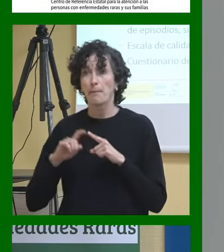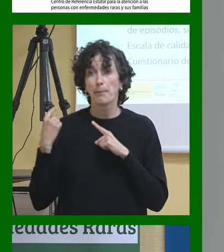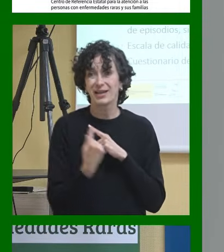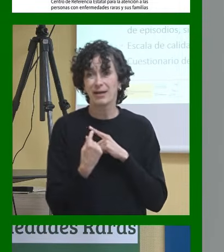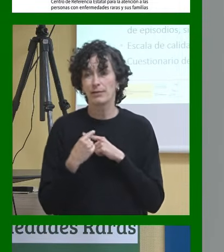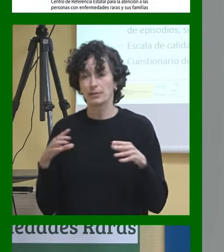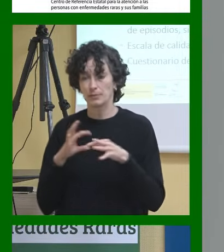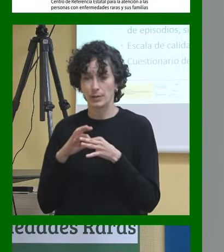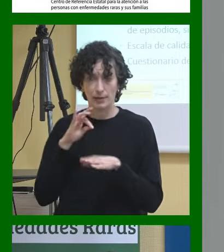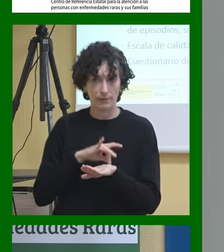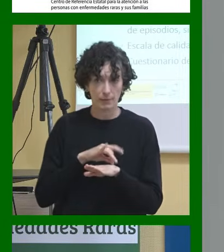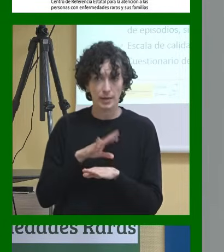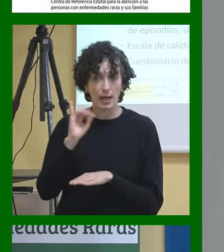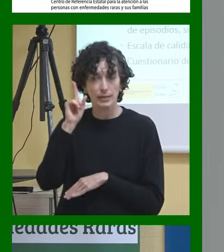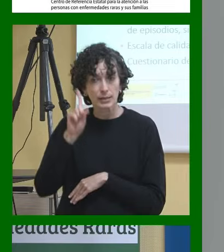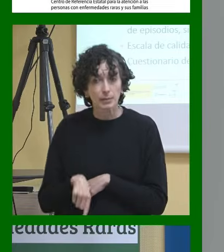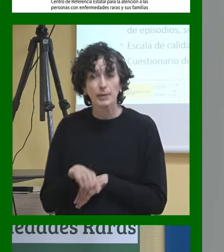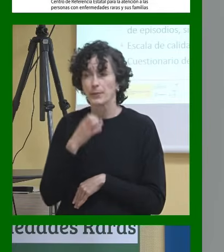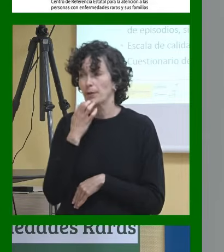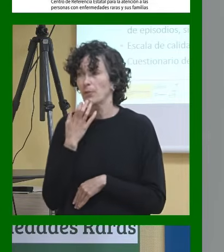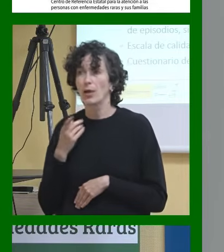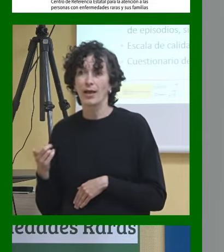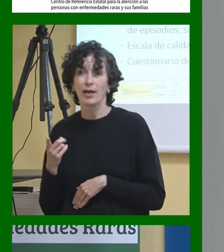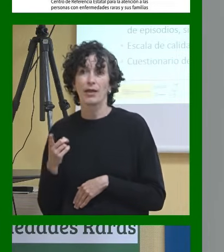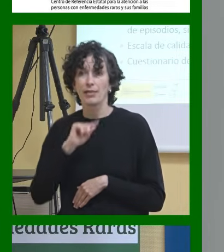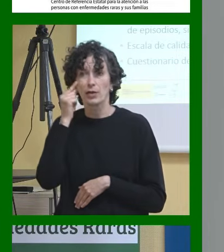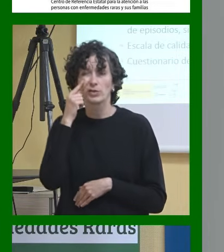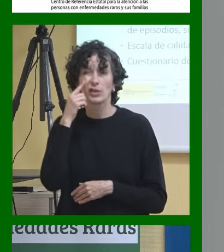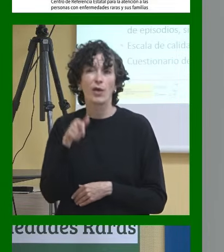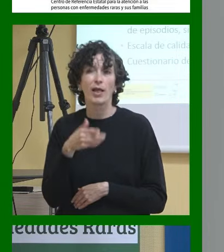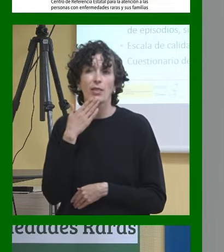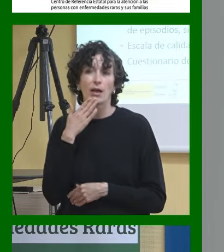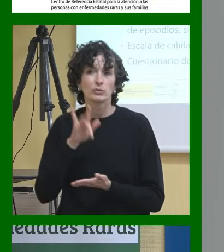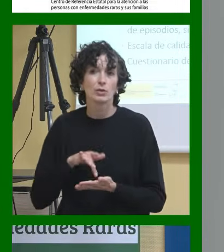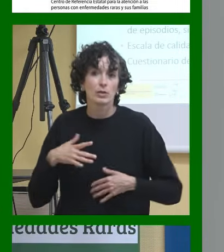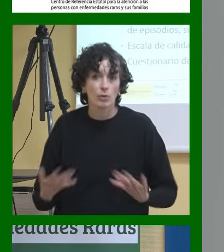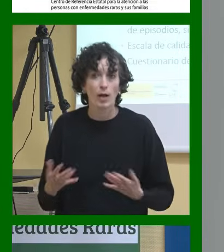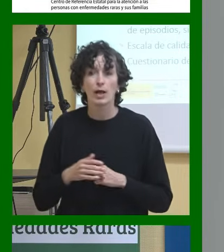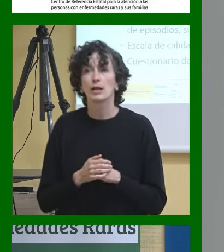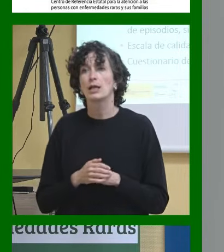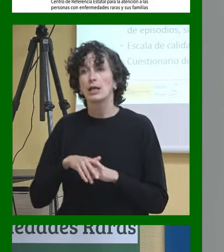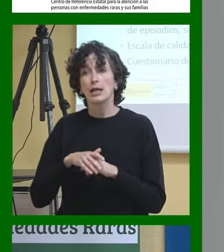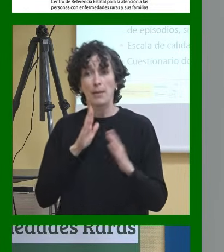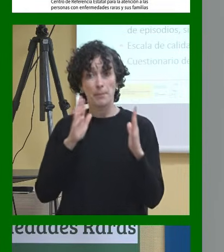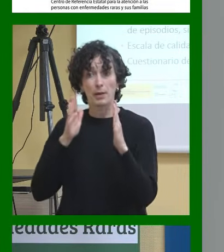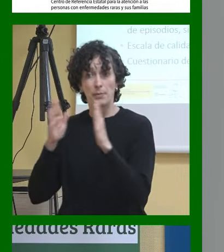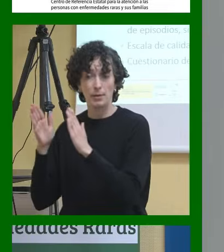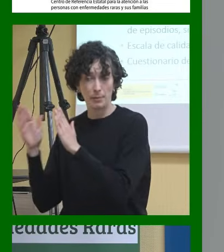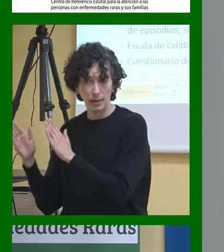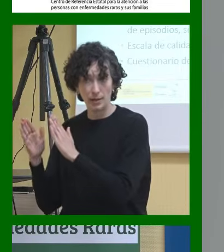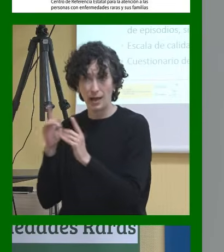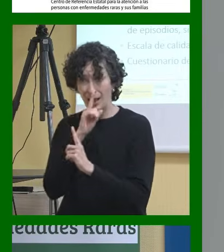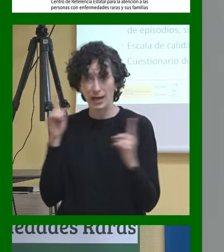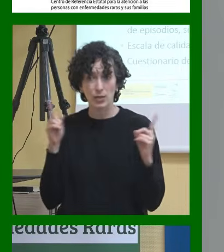a la enfermedad, como la edad en la que se hizo el diagnóstico, la frecuencia de los episodios que tenían